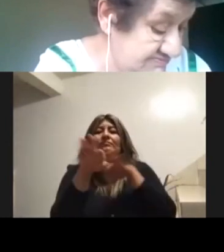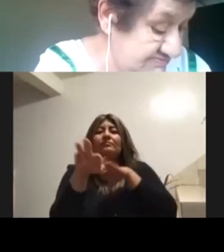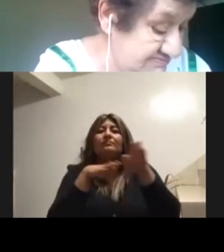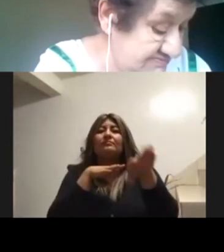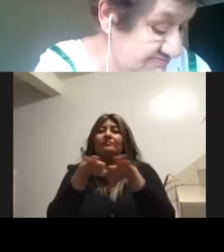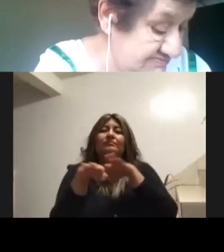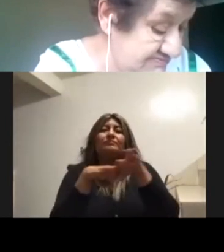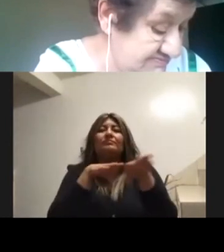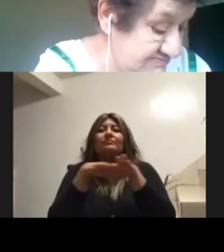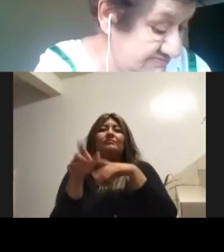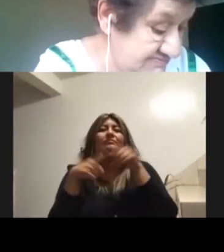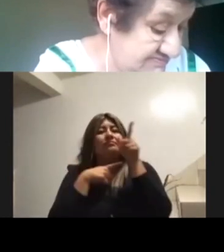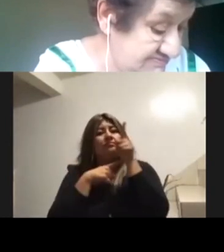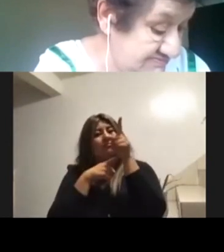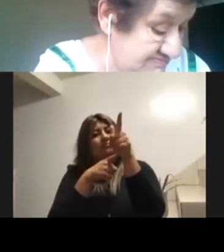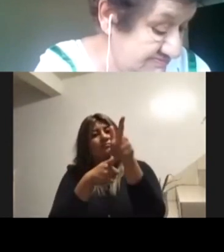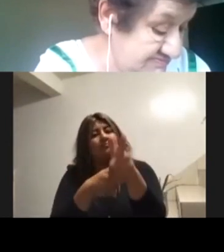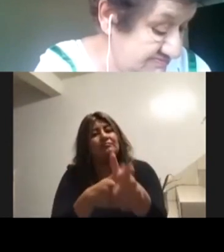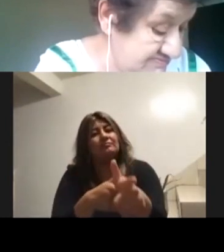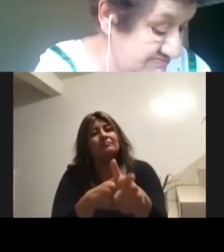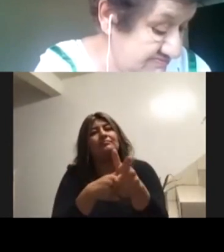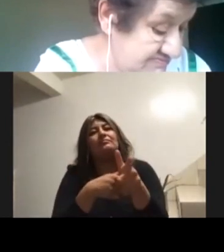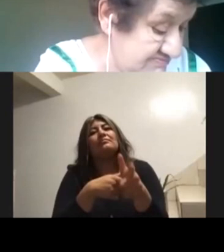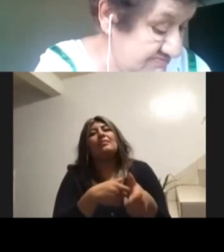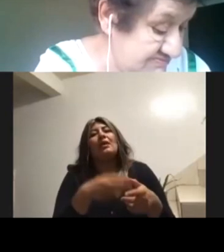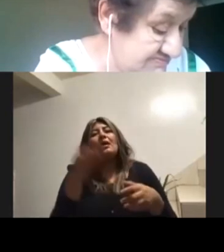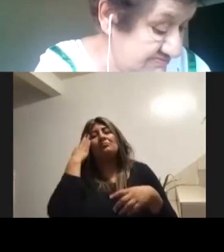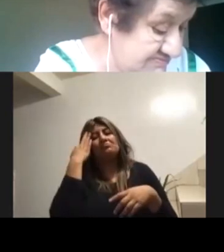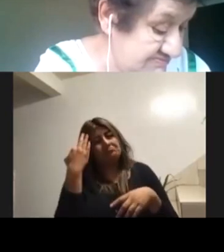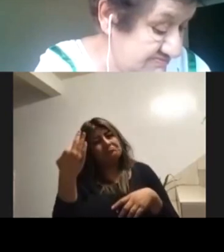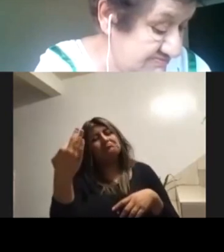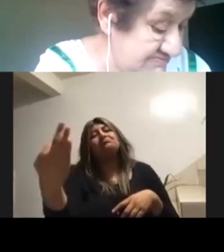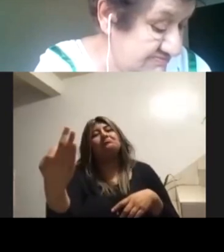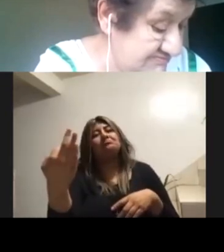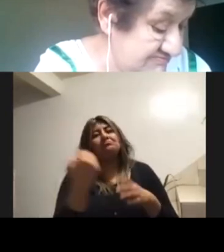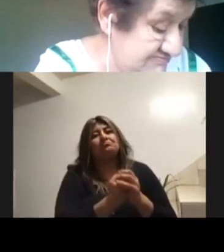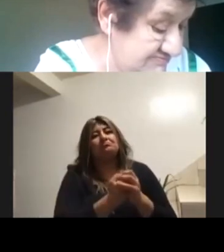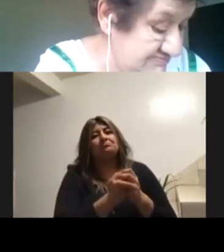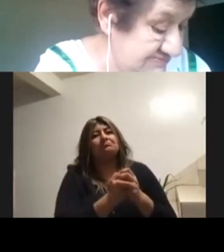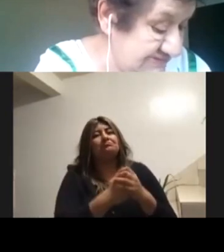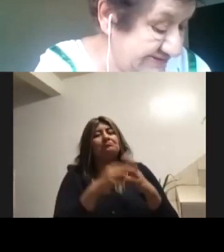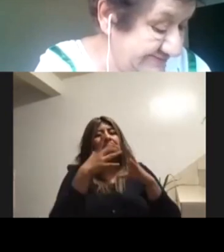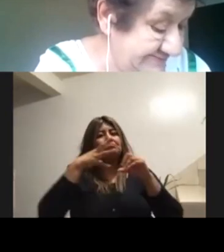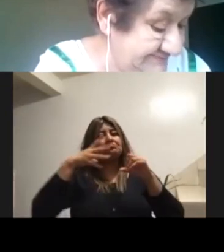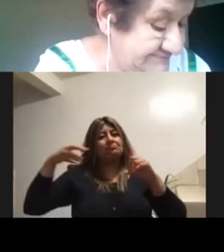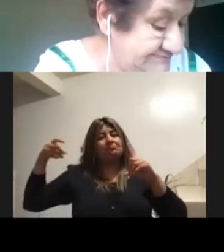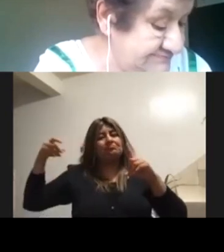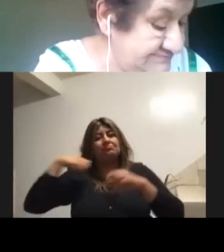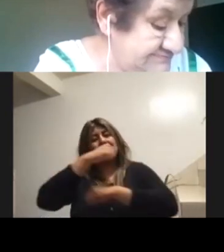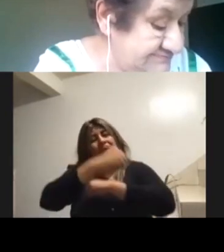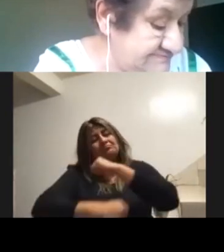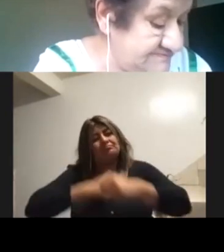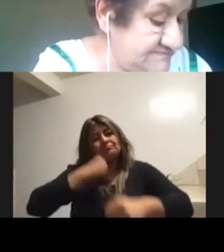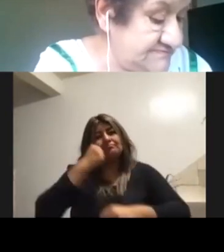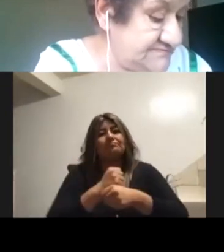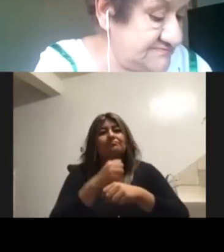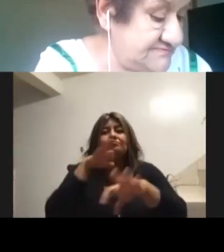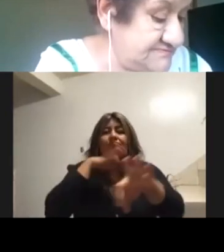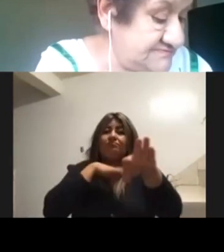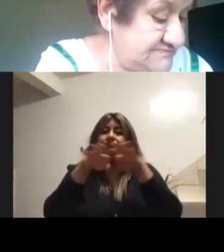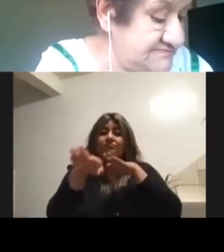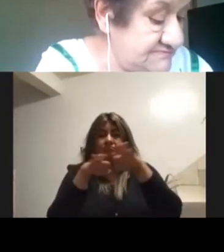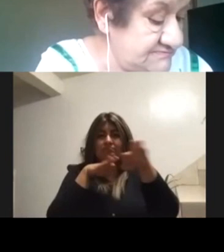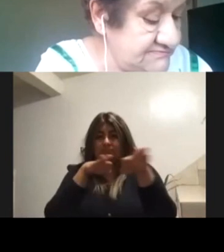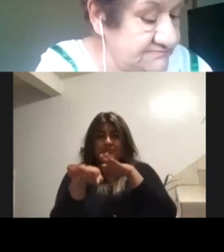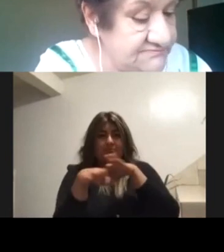va a llevar un buen tiempo los siguientes años, pero que la cuestión, como